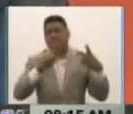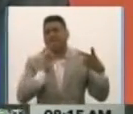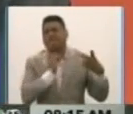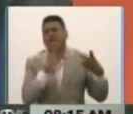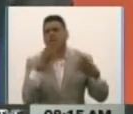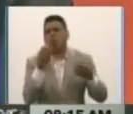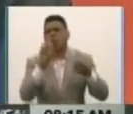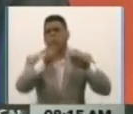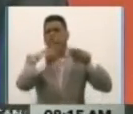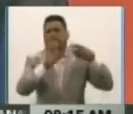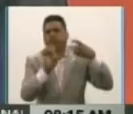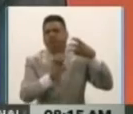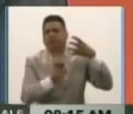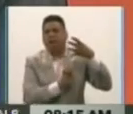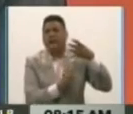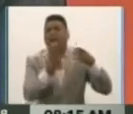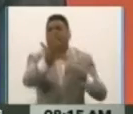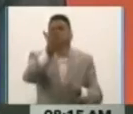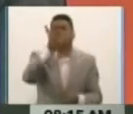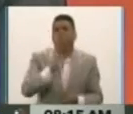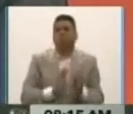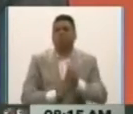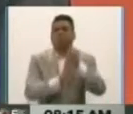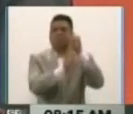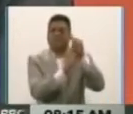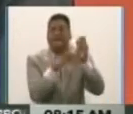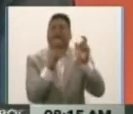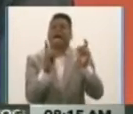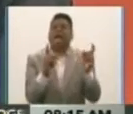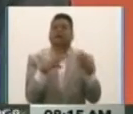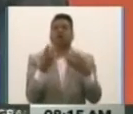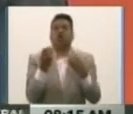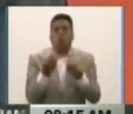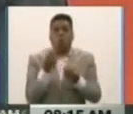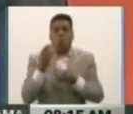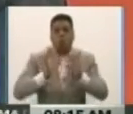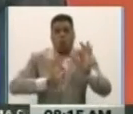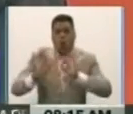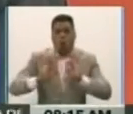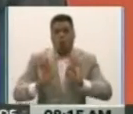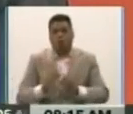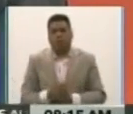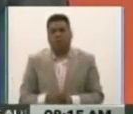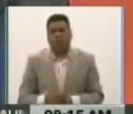se va a elegir el director y la obra que se va a producir y deberemos estar estrenando no